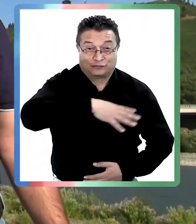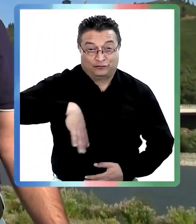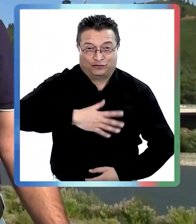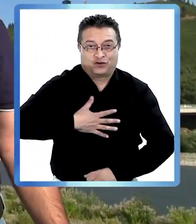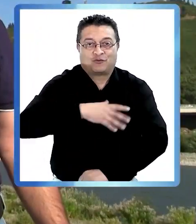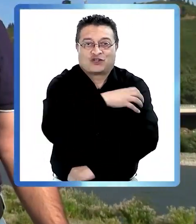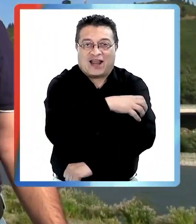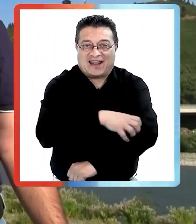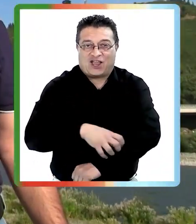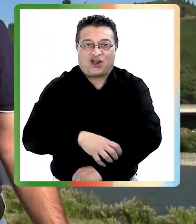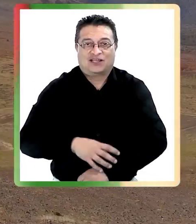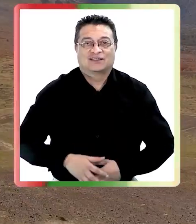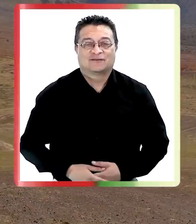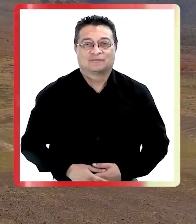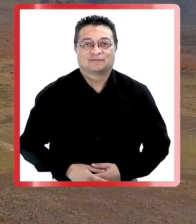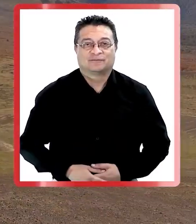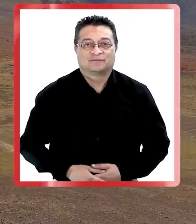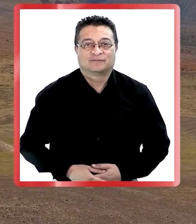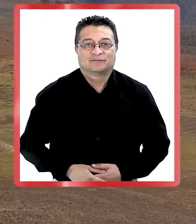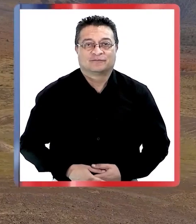Somos las regiones.